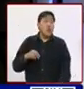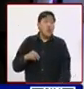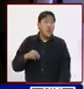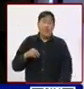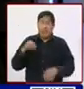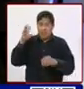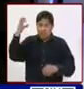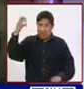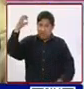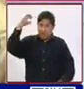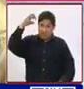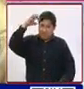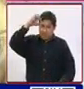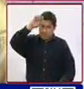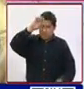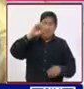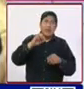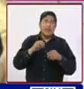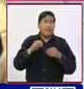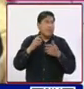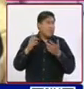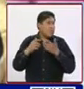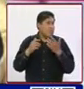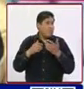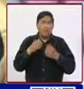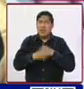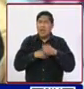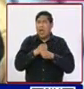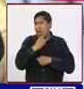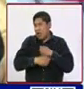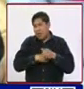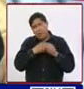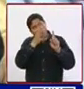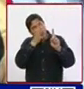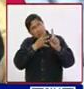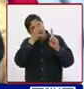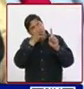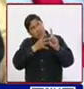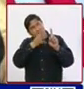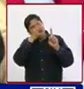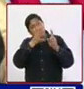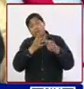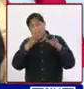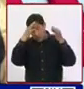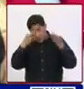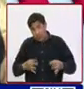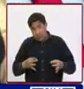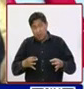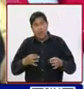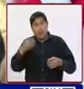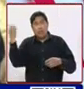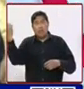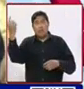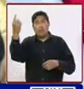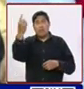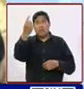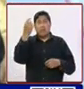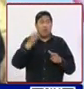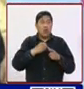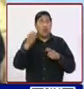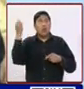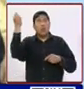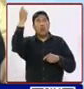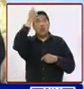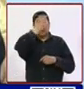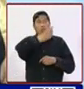El asteroide es provisional, por lo que va a estar unos años más en observación, y una vez confirmen la órbita, me van a